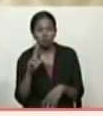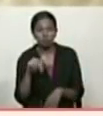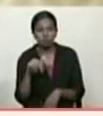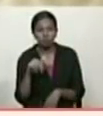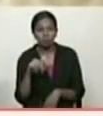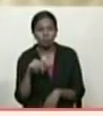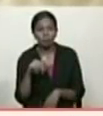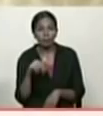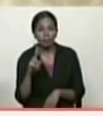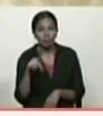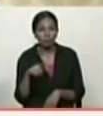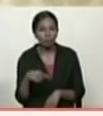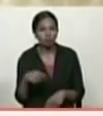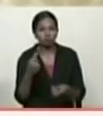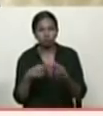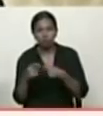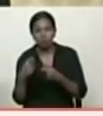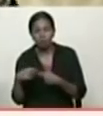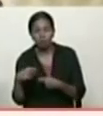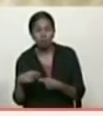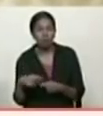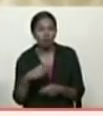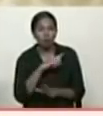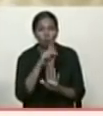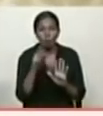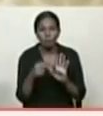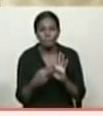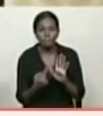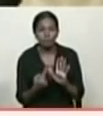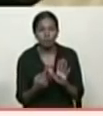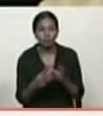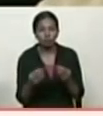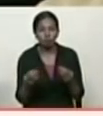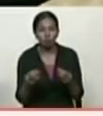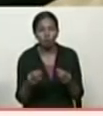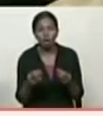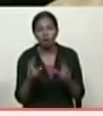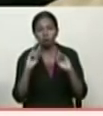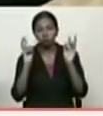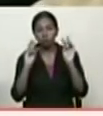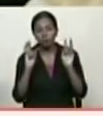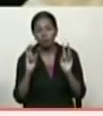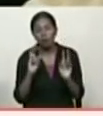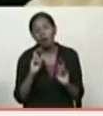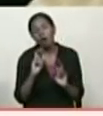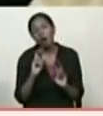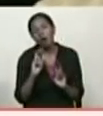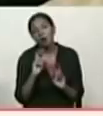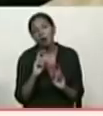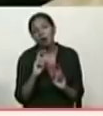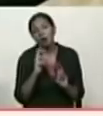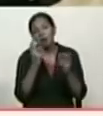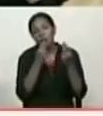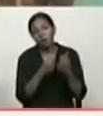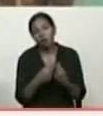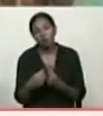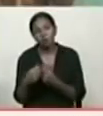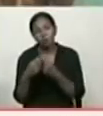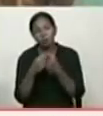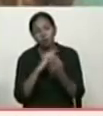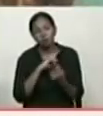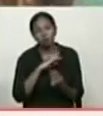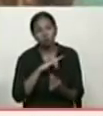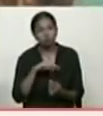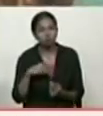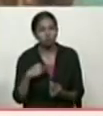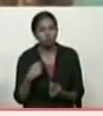de lo comercial, una diplomacia económica integral de todos los temas económicos y potenciar el mundo multipolar, que como les decíamos, el mundo va